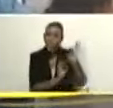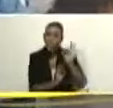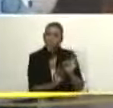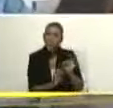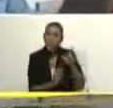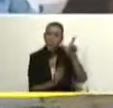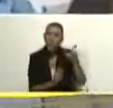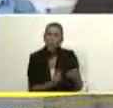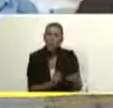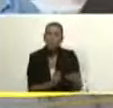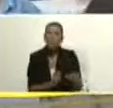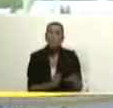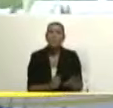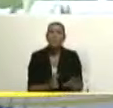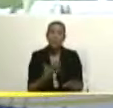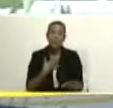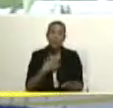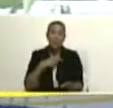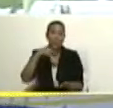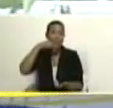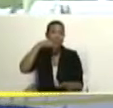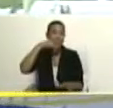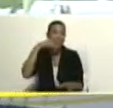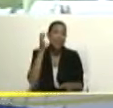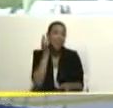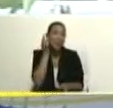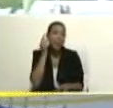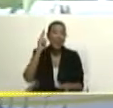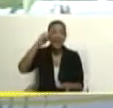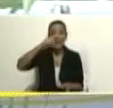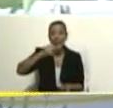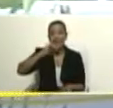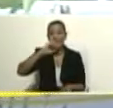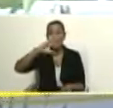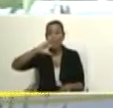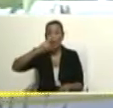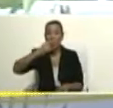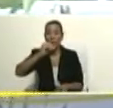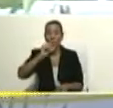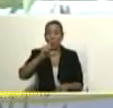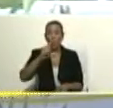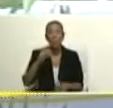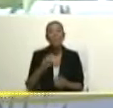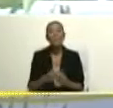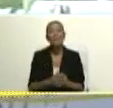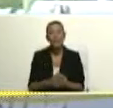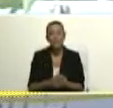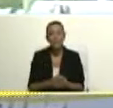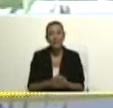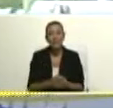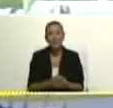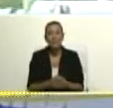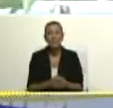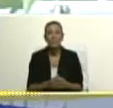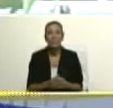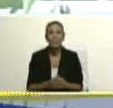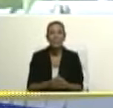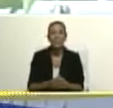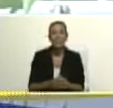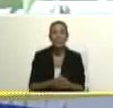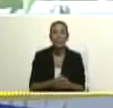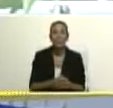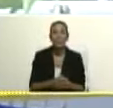una nieta que se llama Nicole, también. Nicole Alejandra